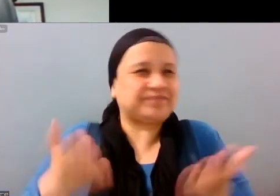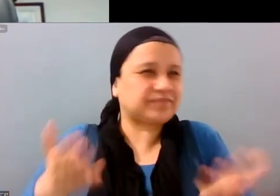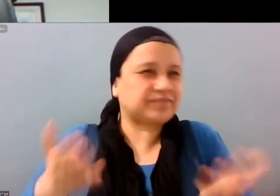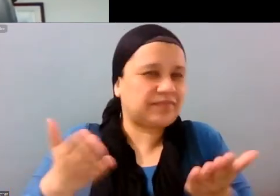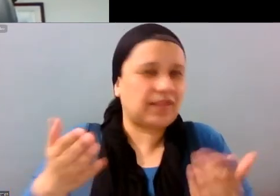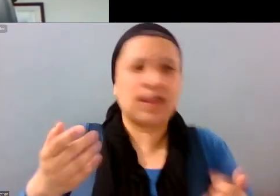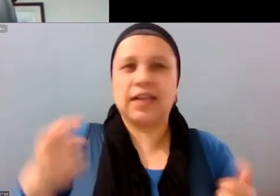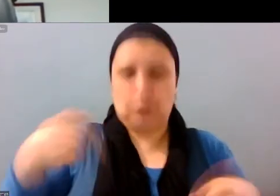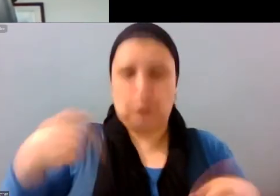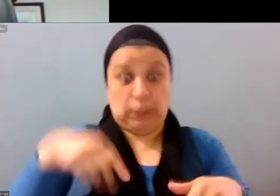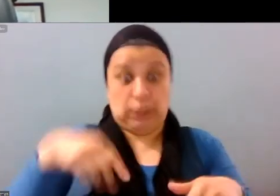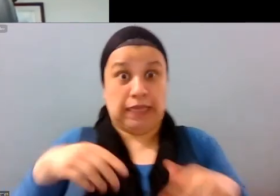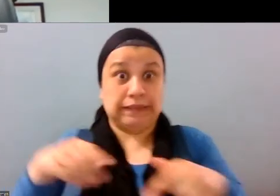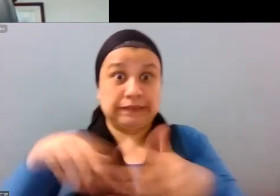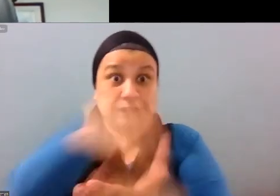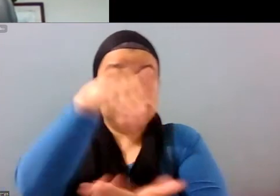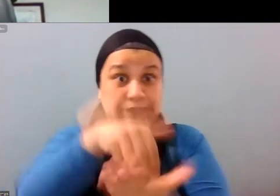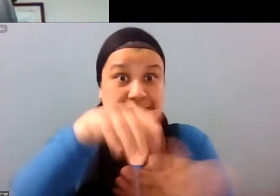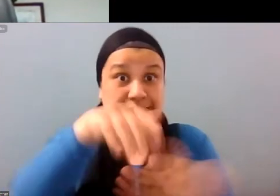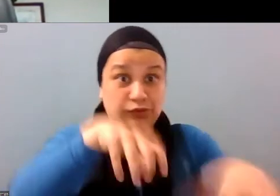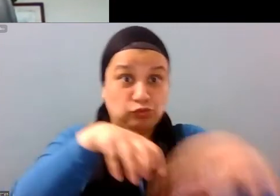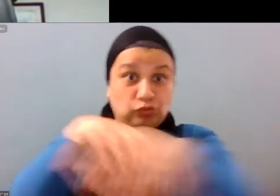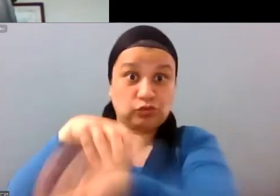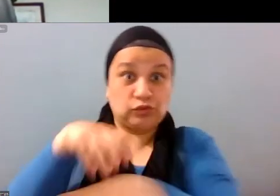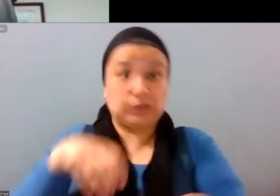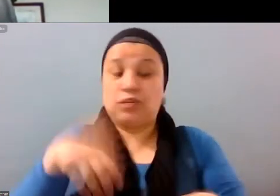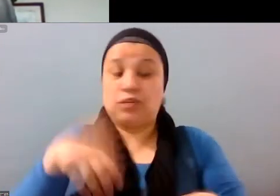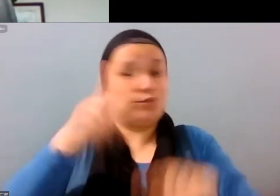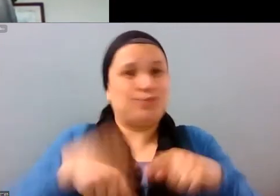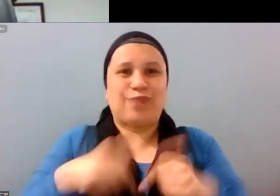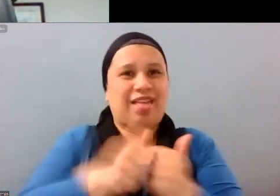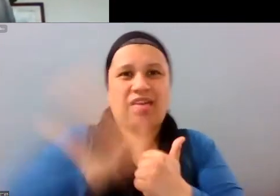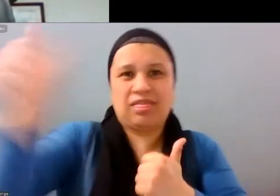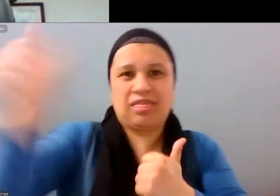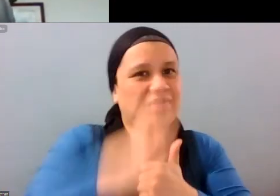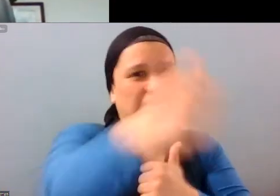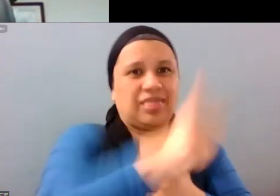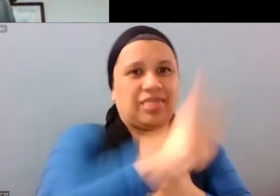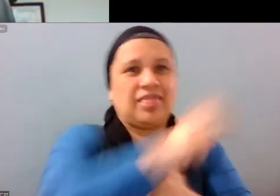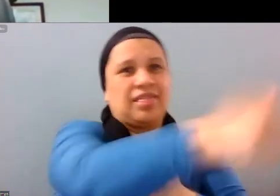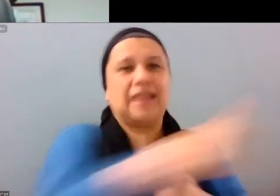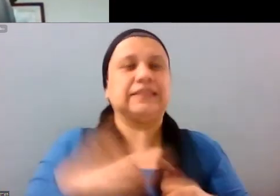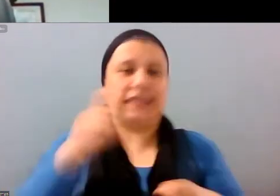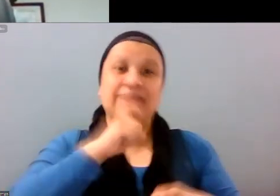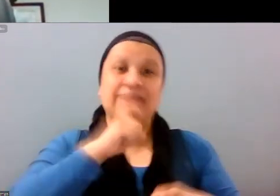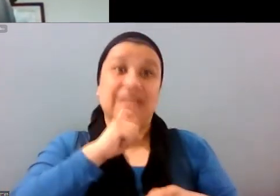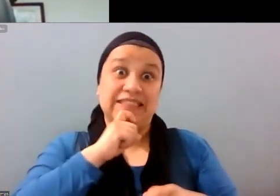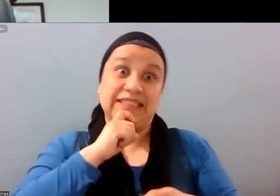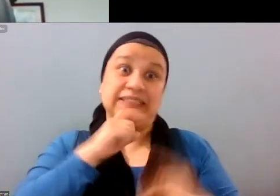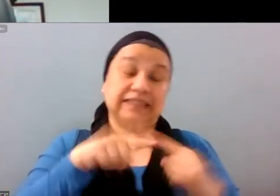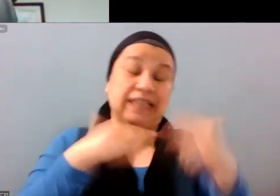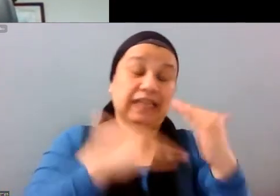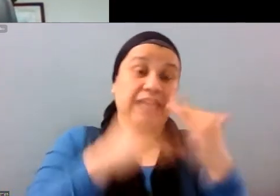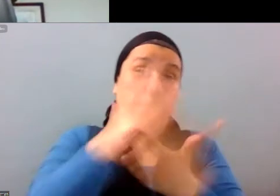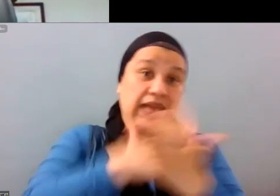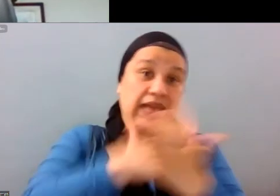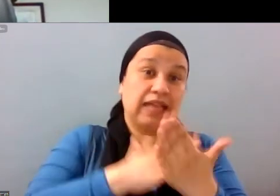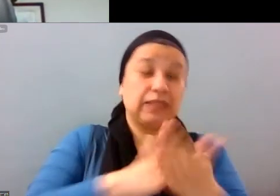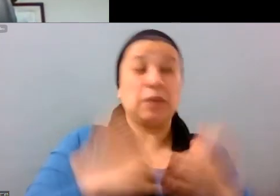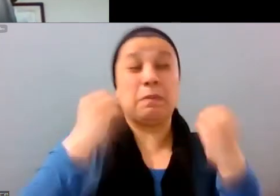de la pandemia es imposible movilizarse entonces eso fue una limitación adicional de nuestra parte han sido muchas múltiples